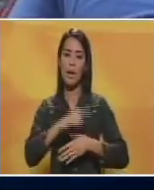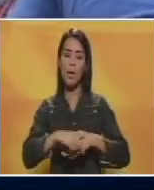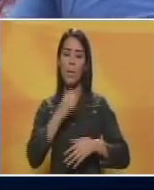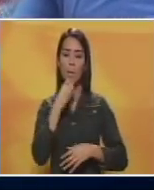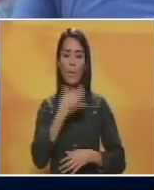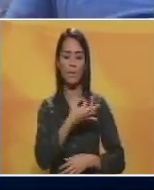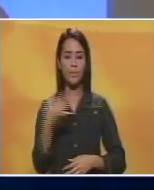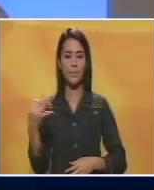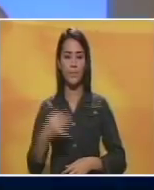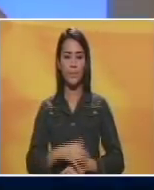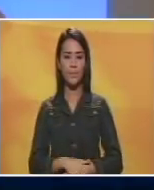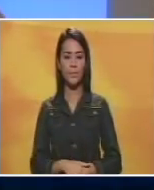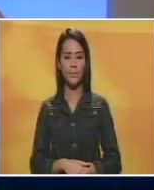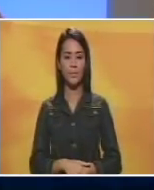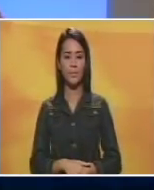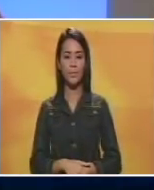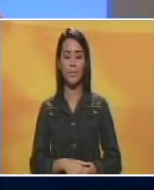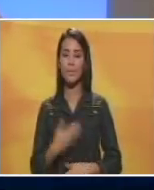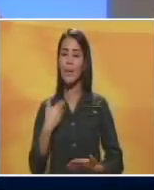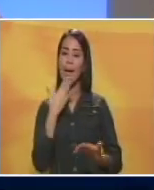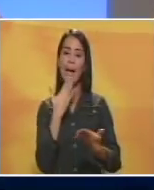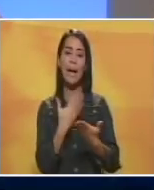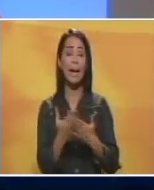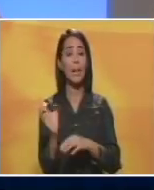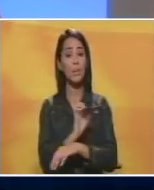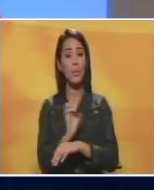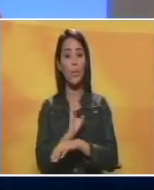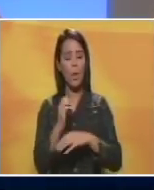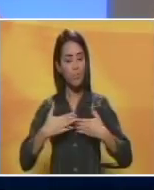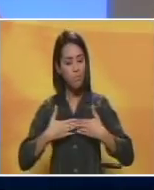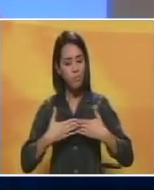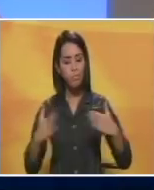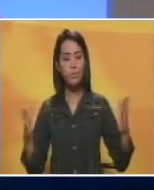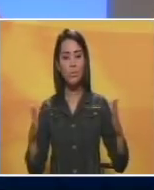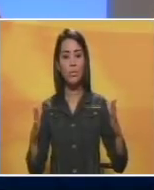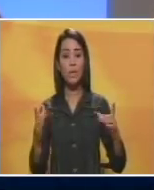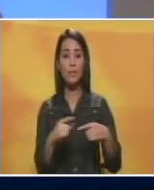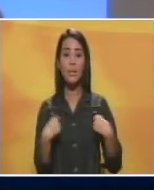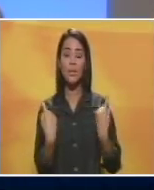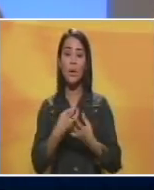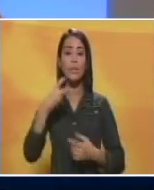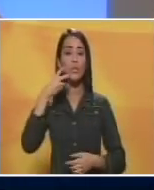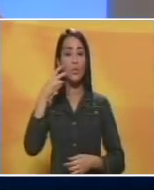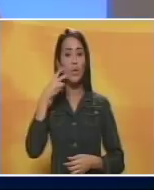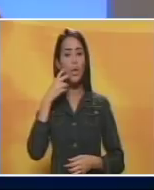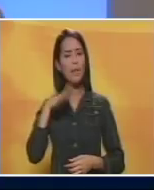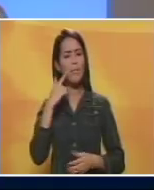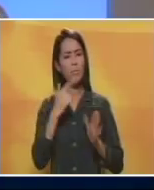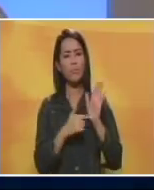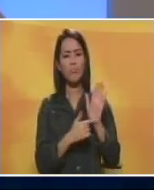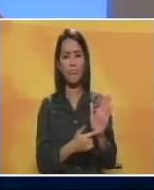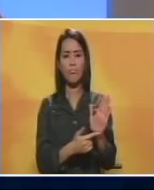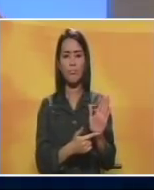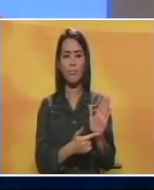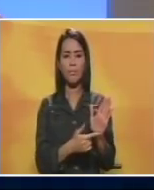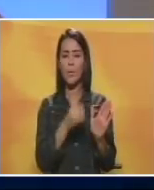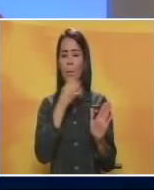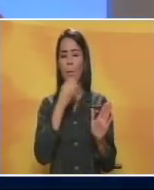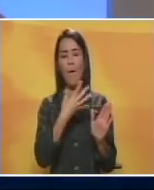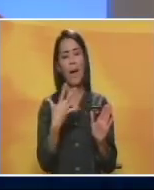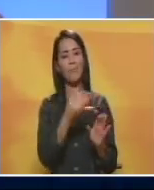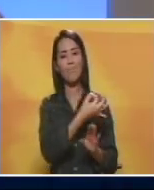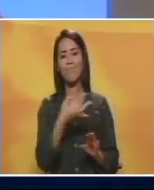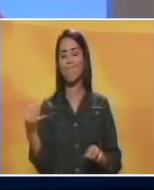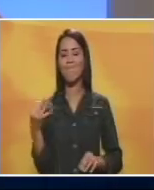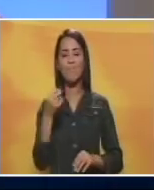calidad. Estamos agradecidos con Ecuador por abrirnos las puertas del Salón de Chocolate y poder demostrar lo fabuloso y